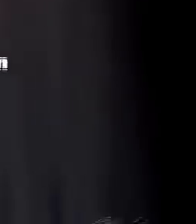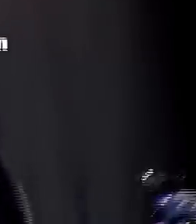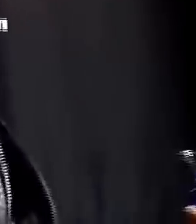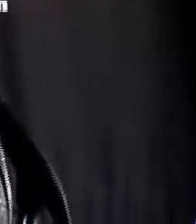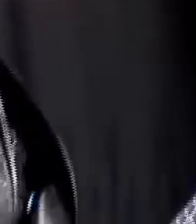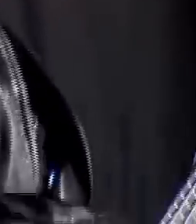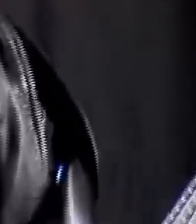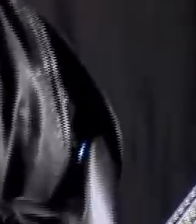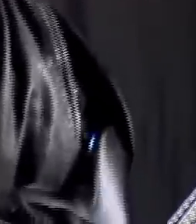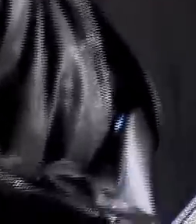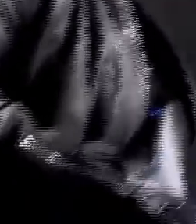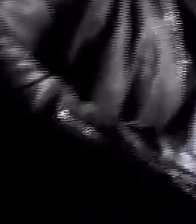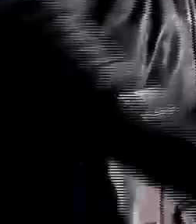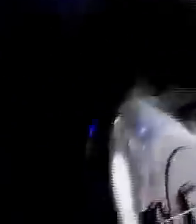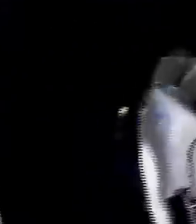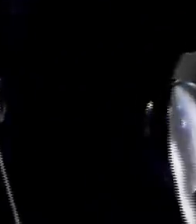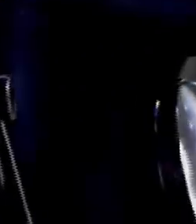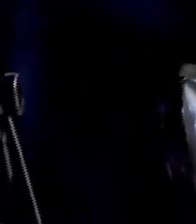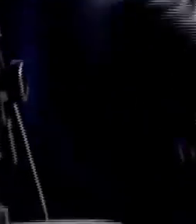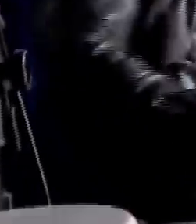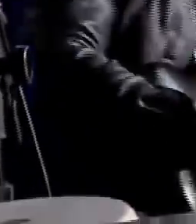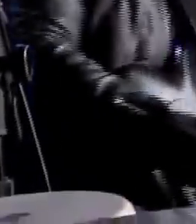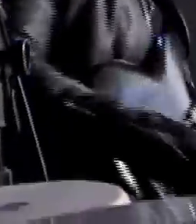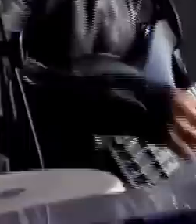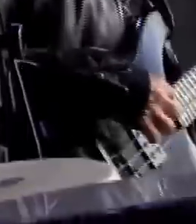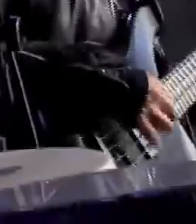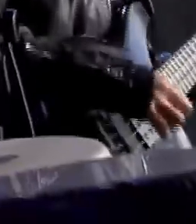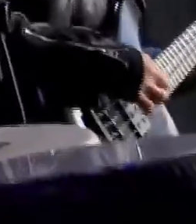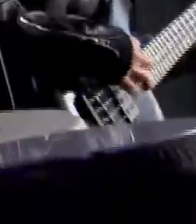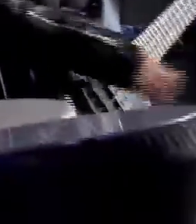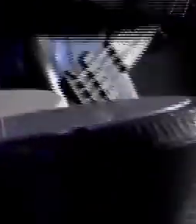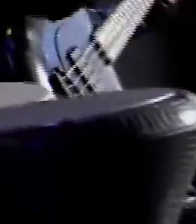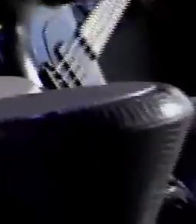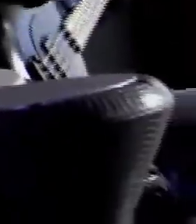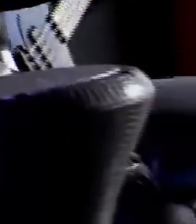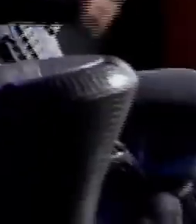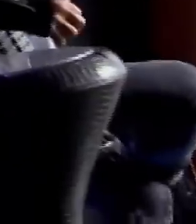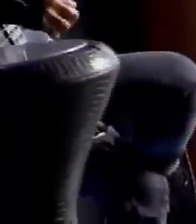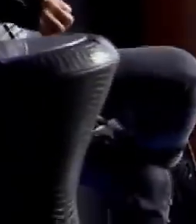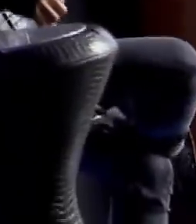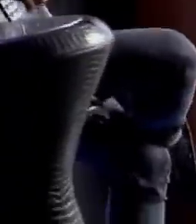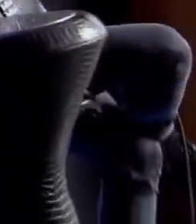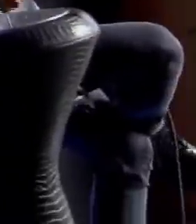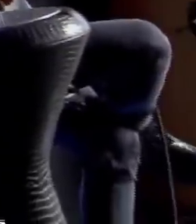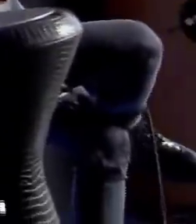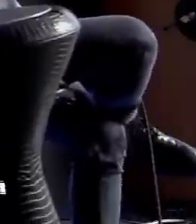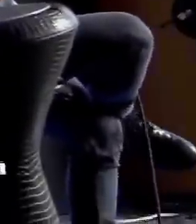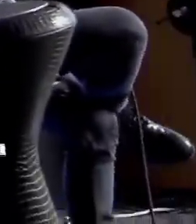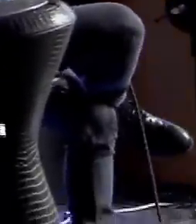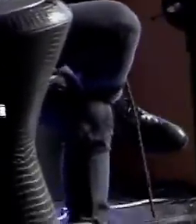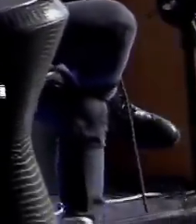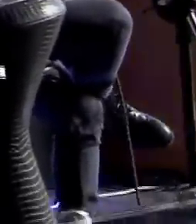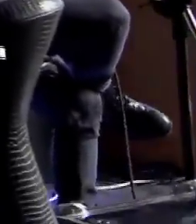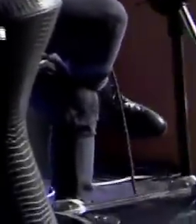¿Por qué tiene que ser tan complicado? Y si te olvido,